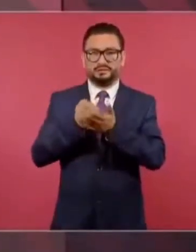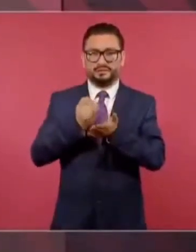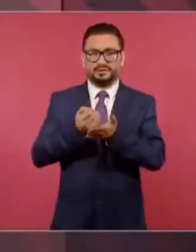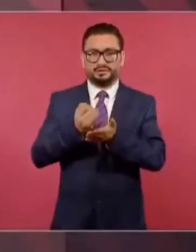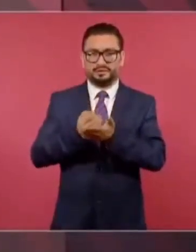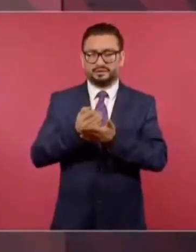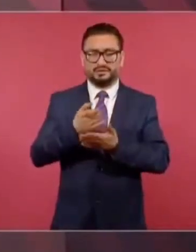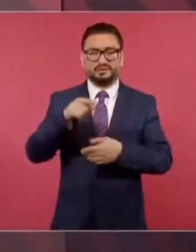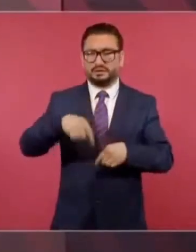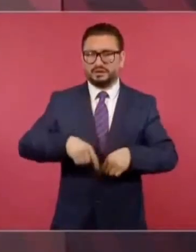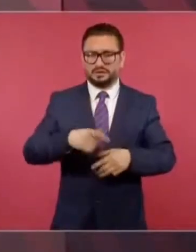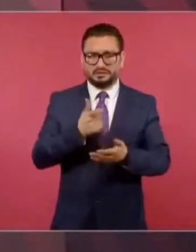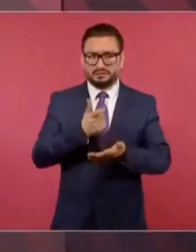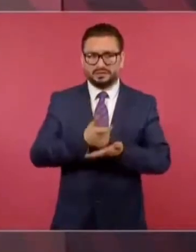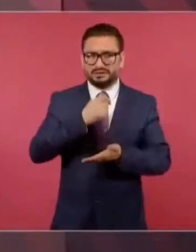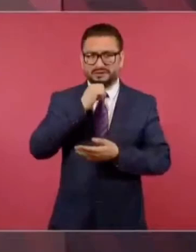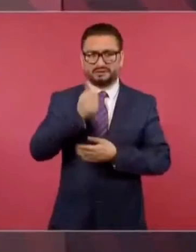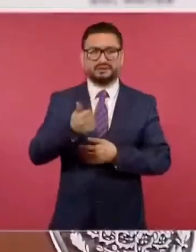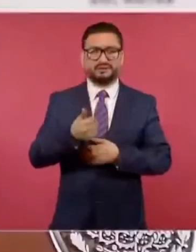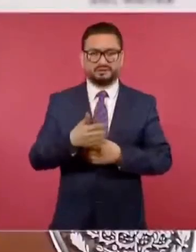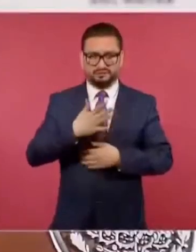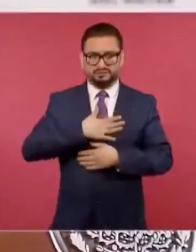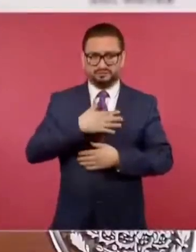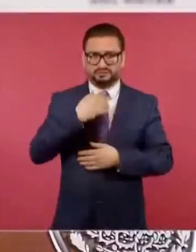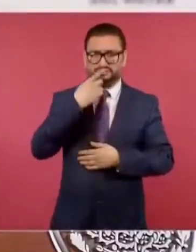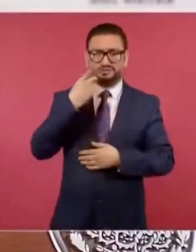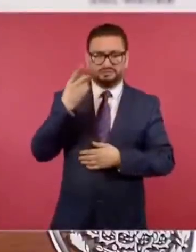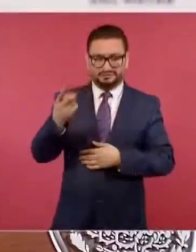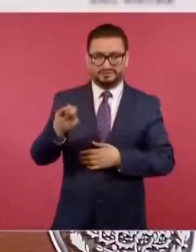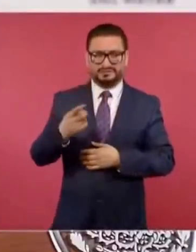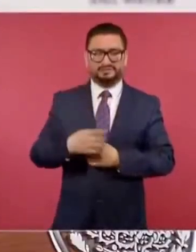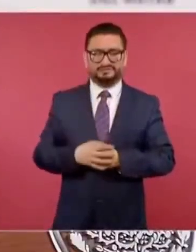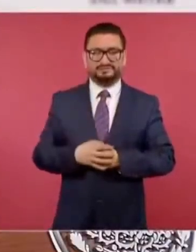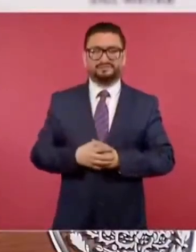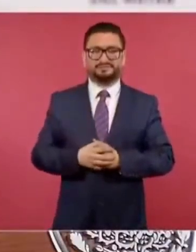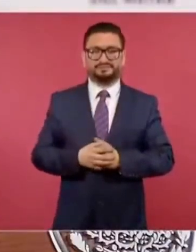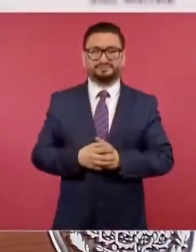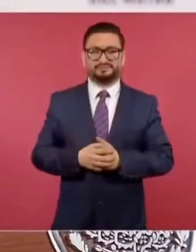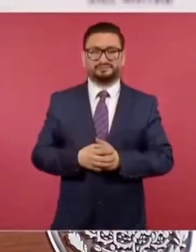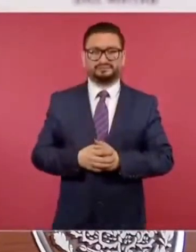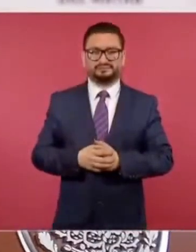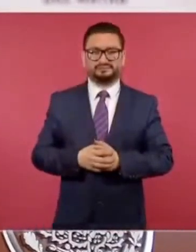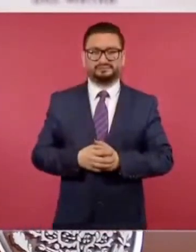aquí no pagaron nada. Y cuando dije que actué